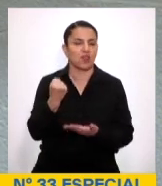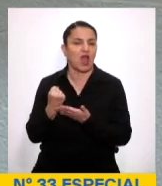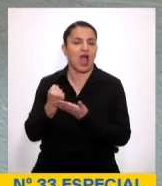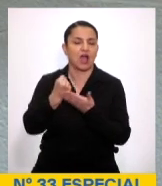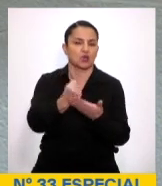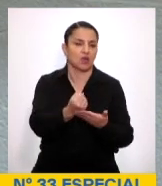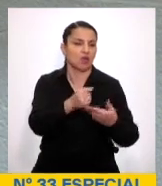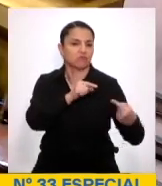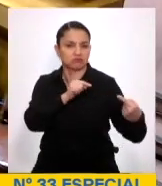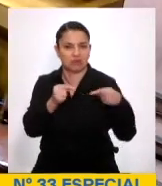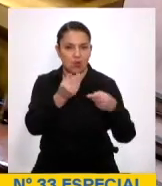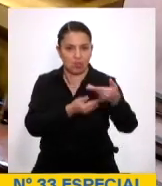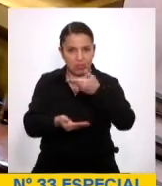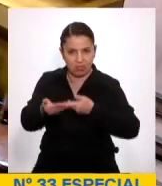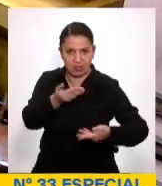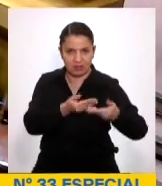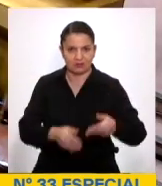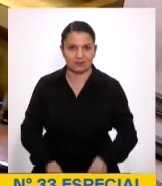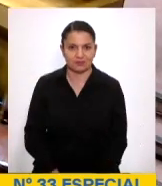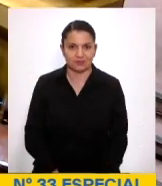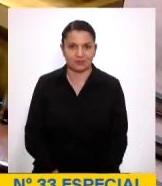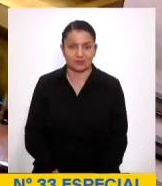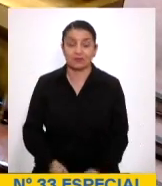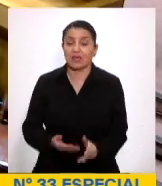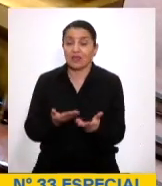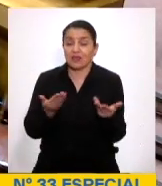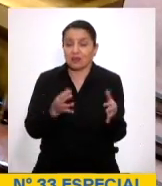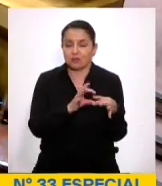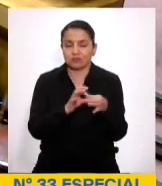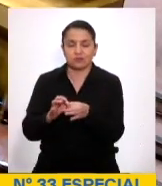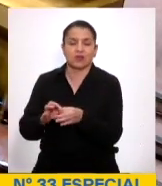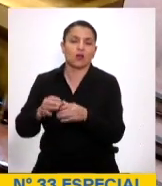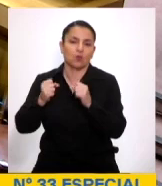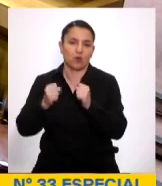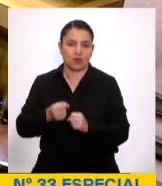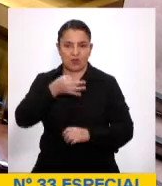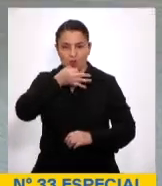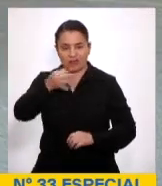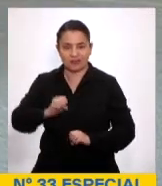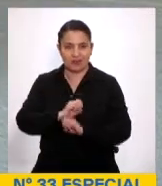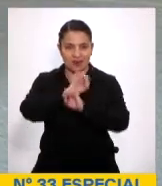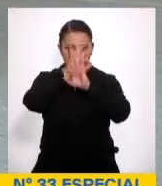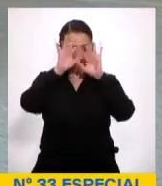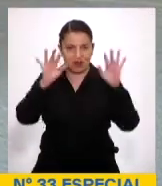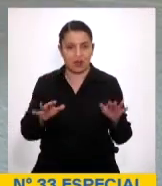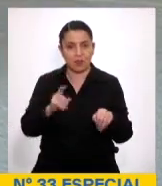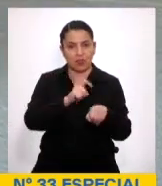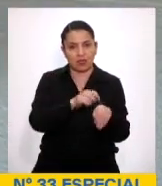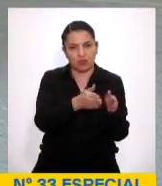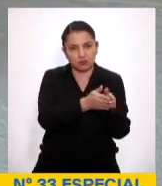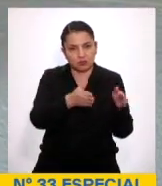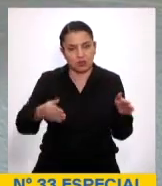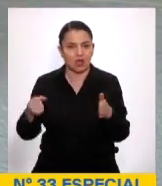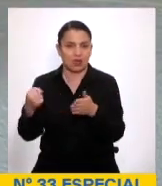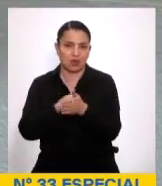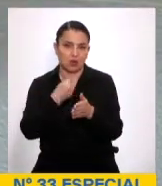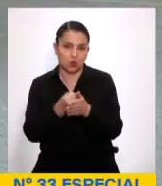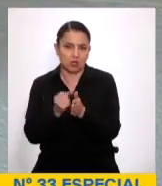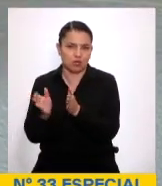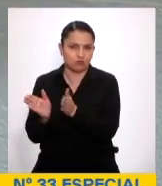las discusiones de esta manera podemos afirmar claramente que la etapa por la lucha de la organización del